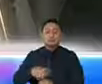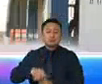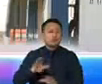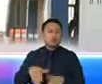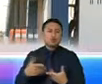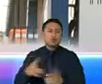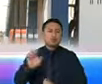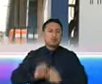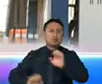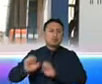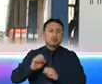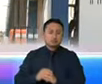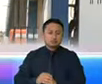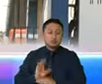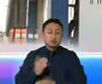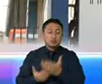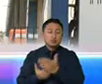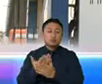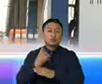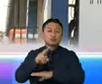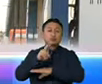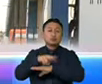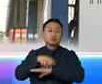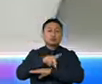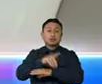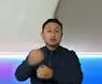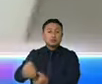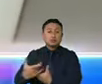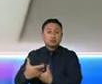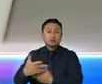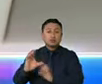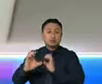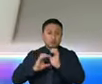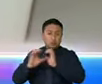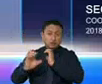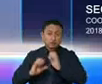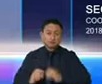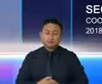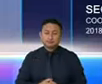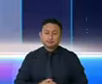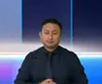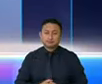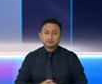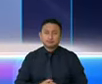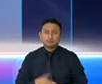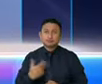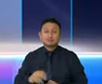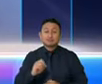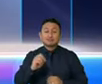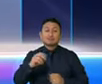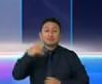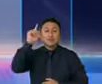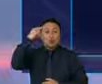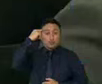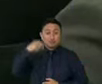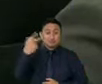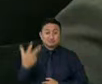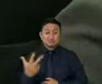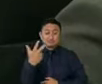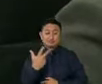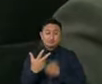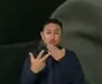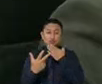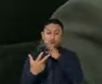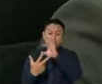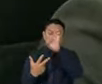aplicará para la designación del Superintendente de la Información y Comunicación Supercom de la terna enviada por el Ejecutivo.